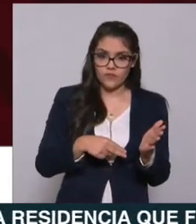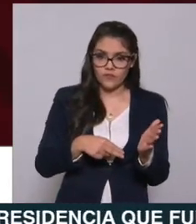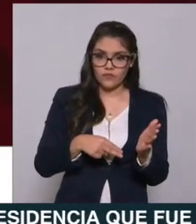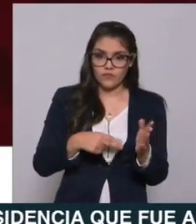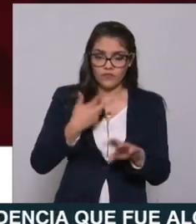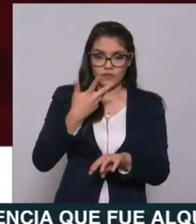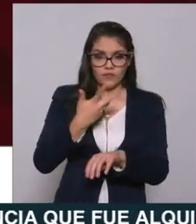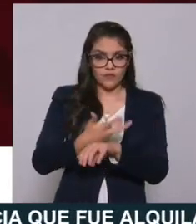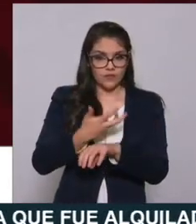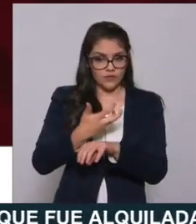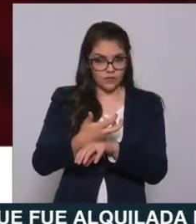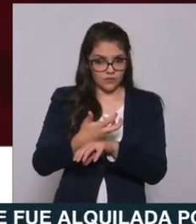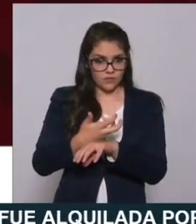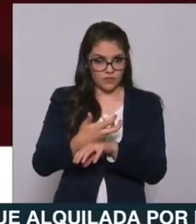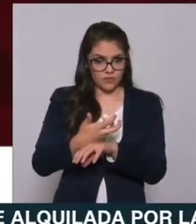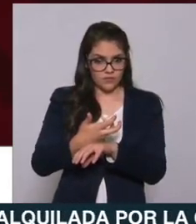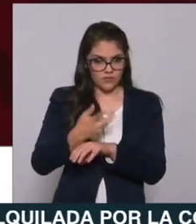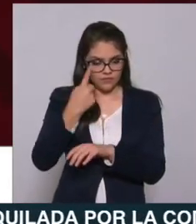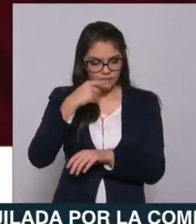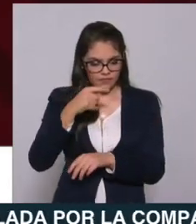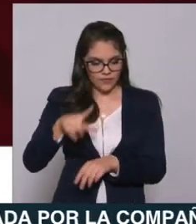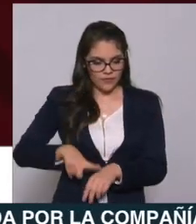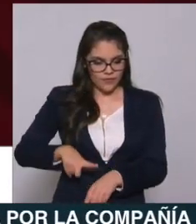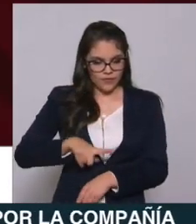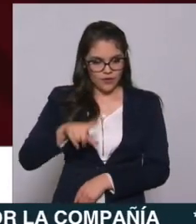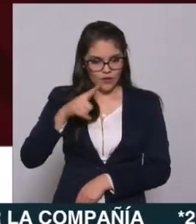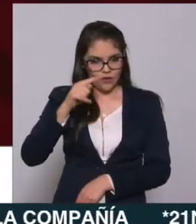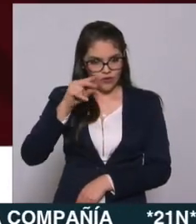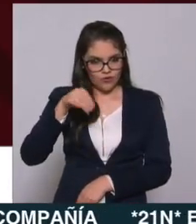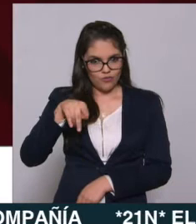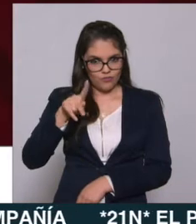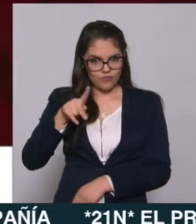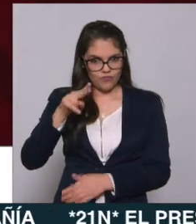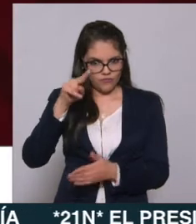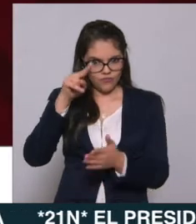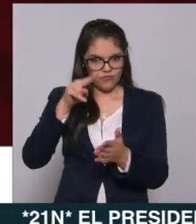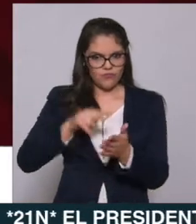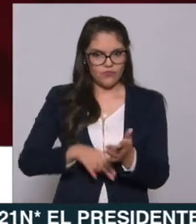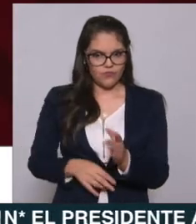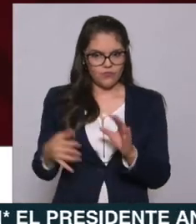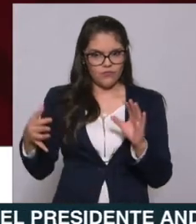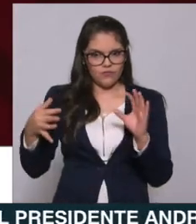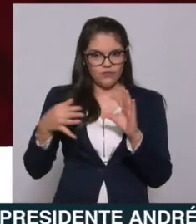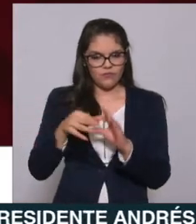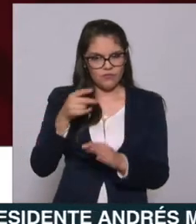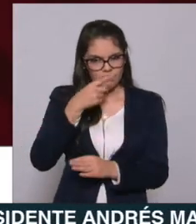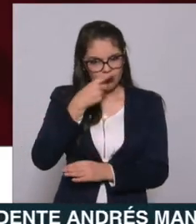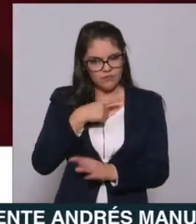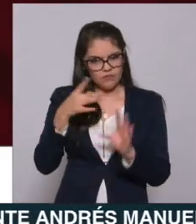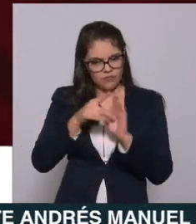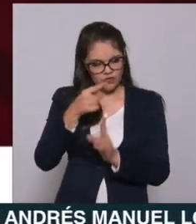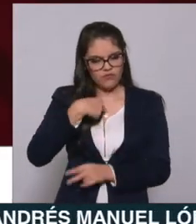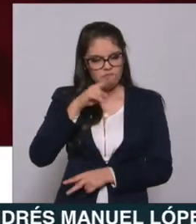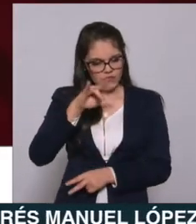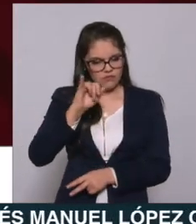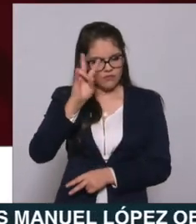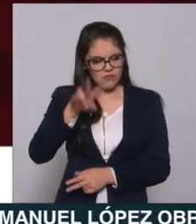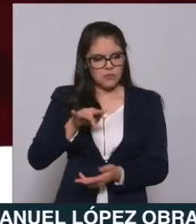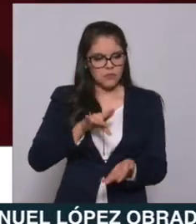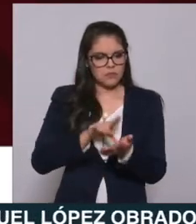Estados Unidos, la administración Trump, firmó un statement, lo dio a conocer, diciendo vamos a apoyar el